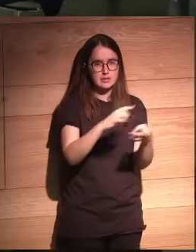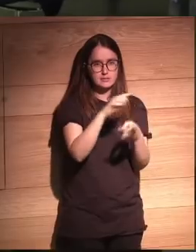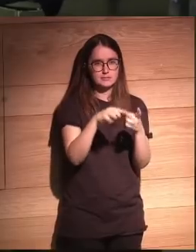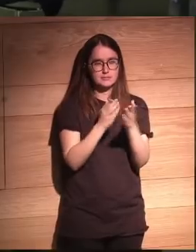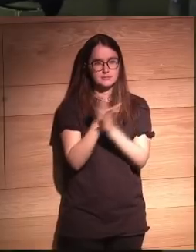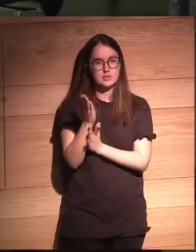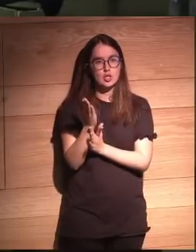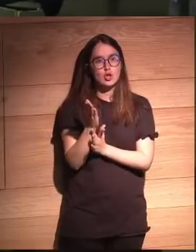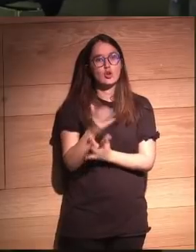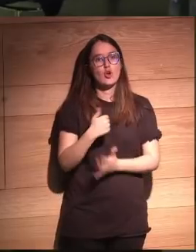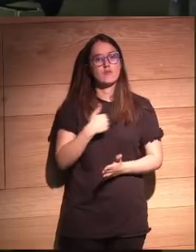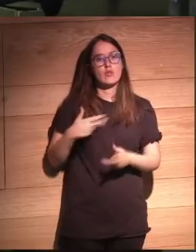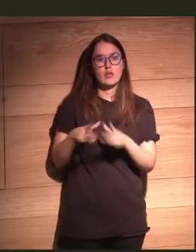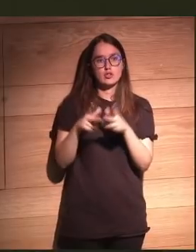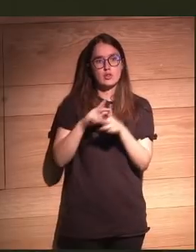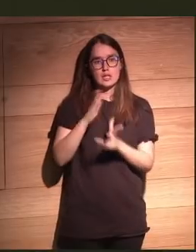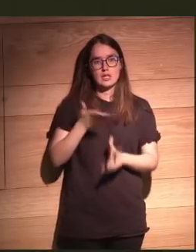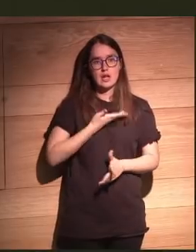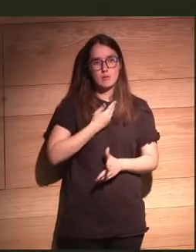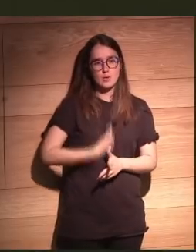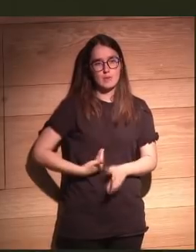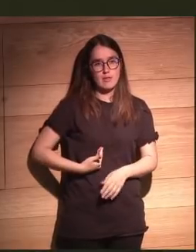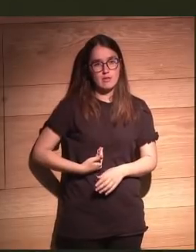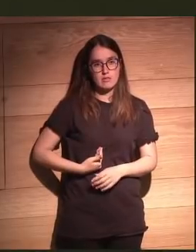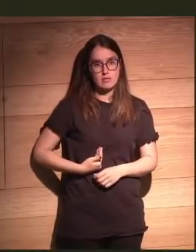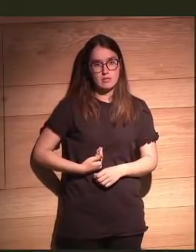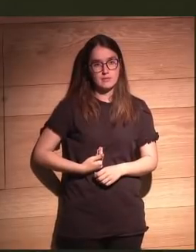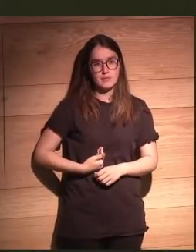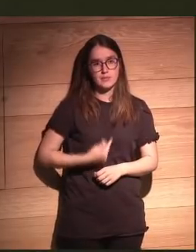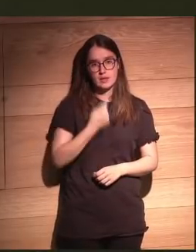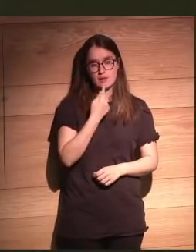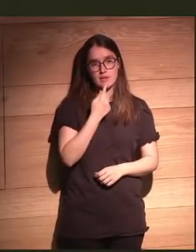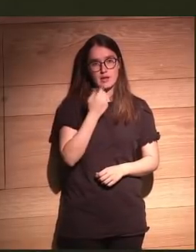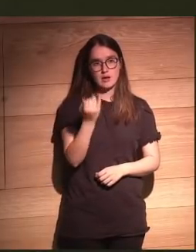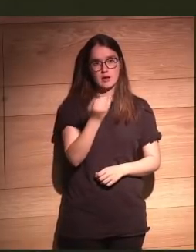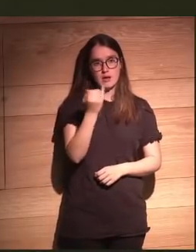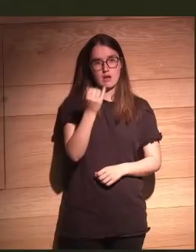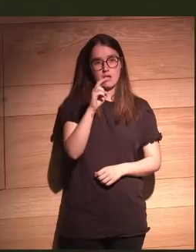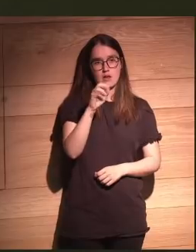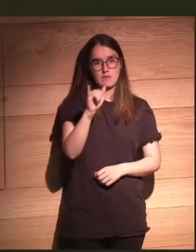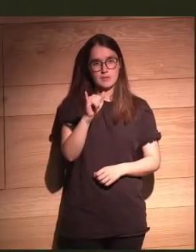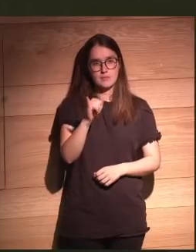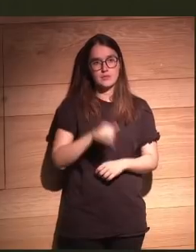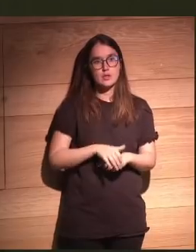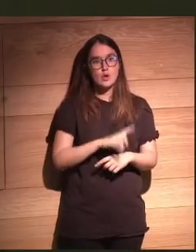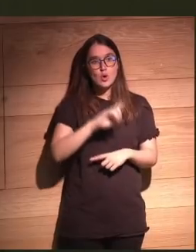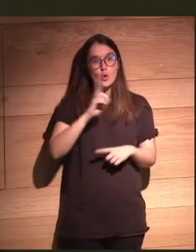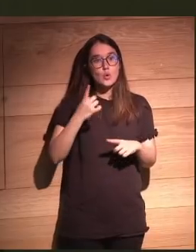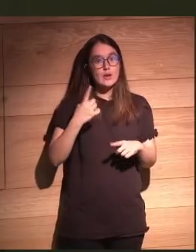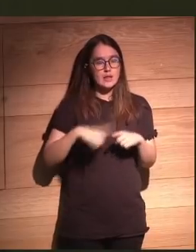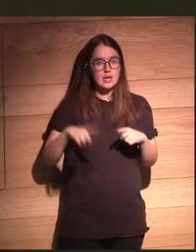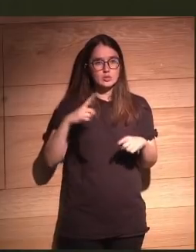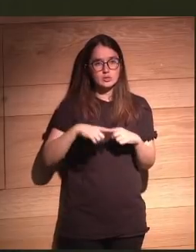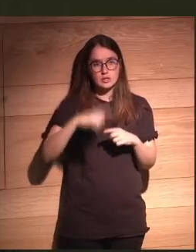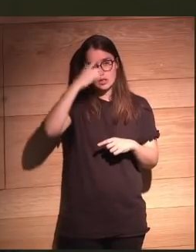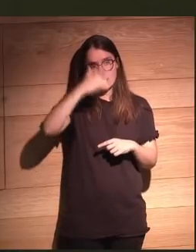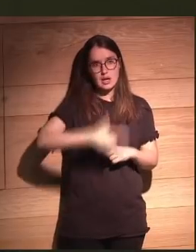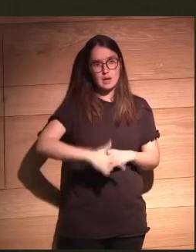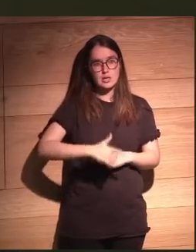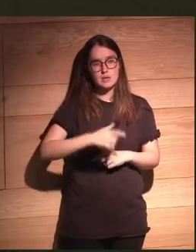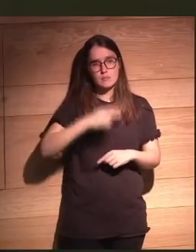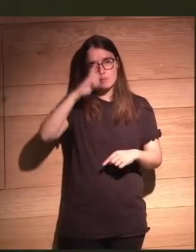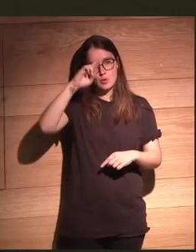que ver con la función social de la propiedad que lanzaba Javi también. Una de las cosas que a mí sí que